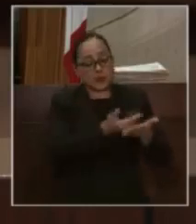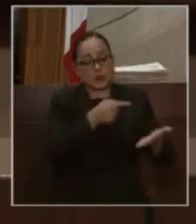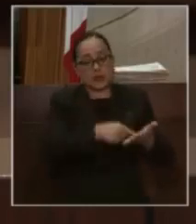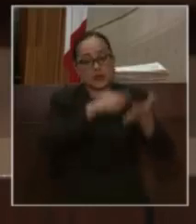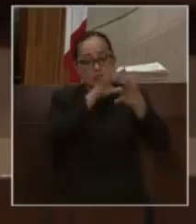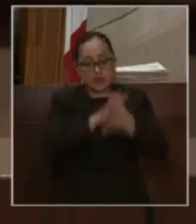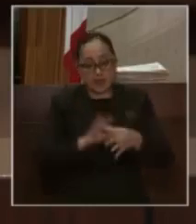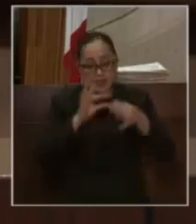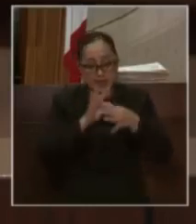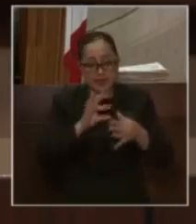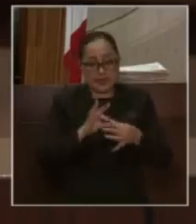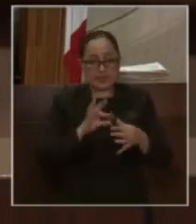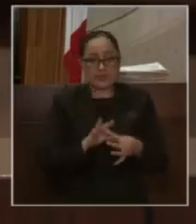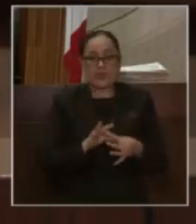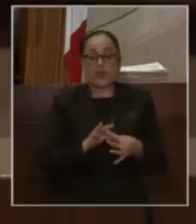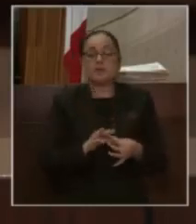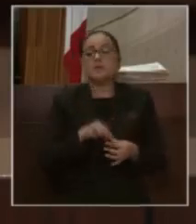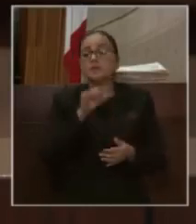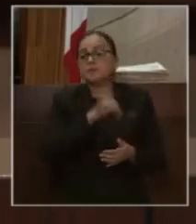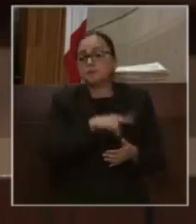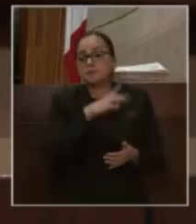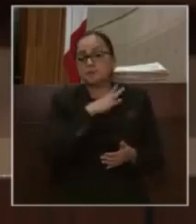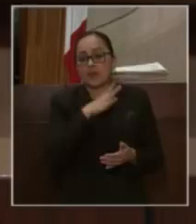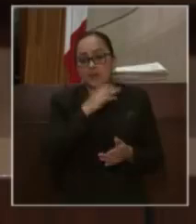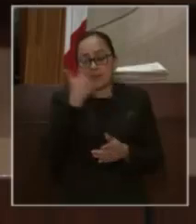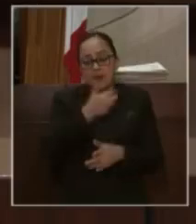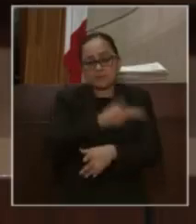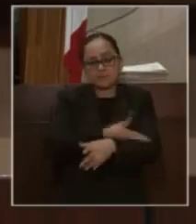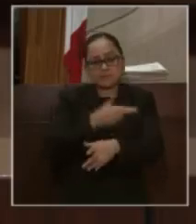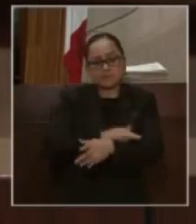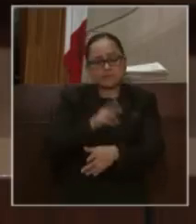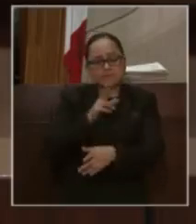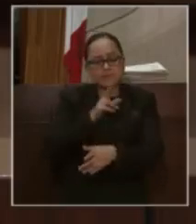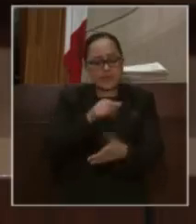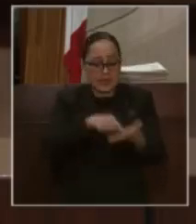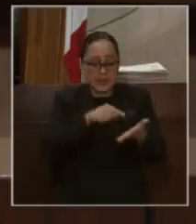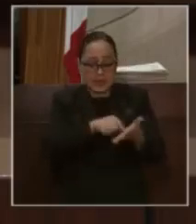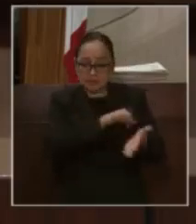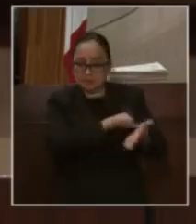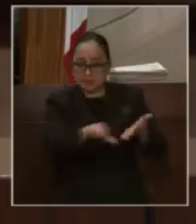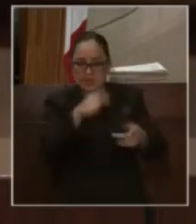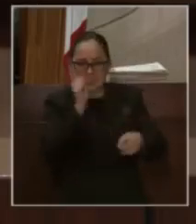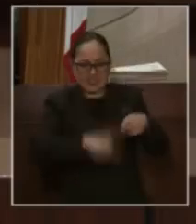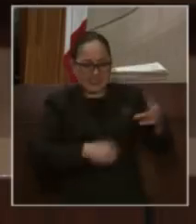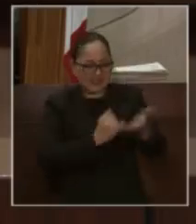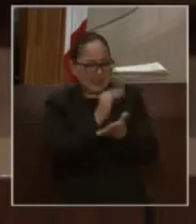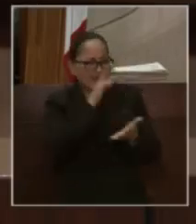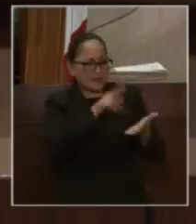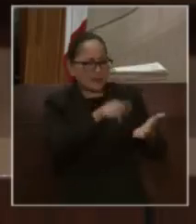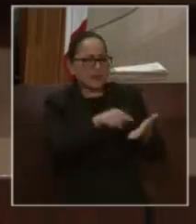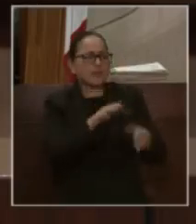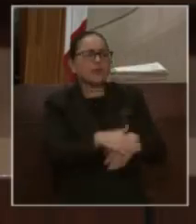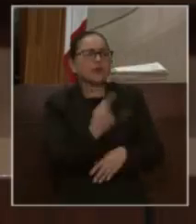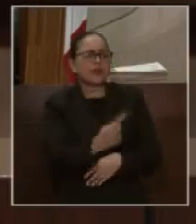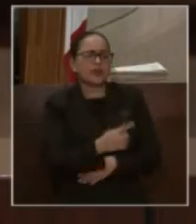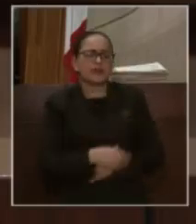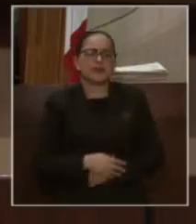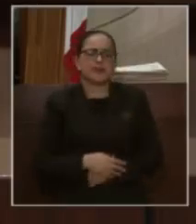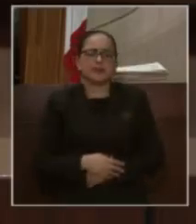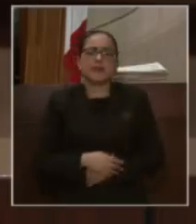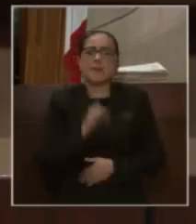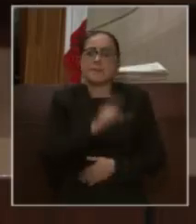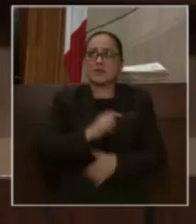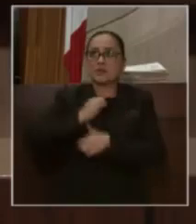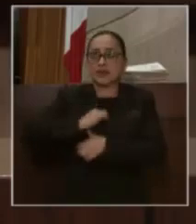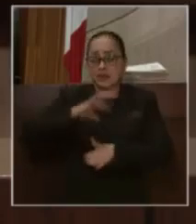la propuesta de resolver de manera lisa y llana, es porque también la autoridad